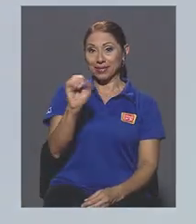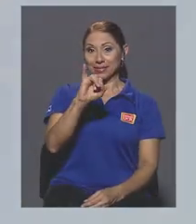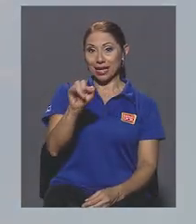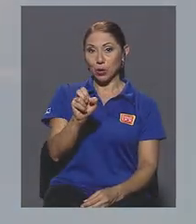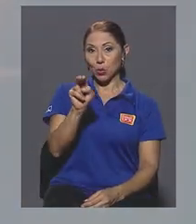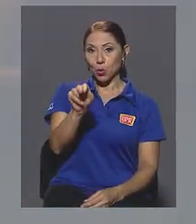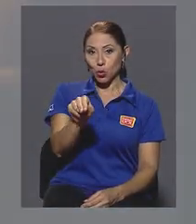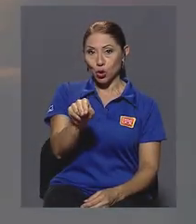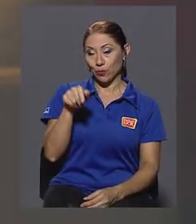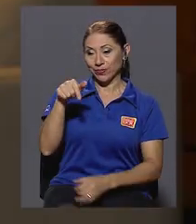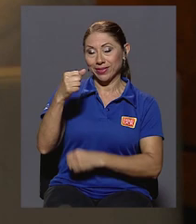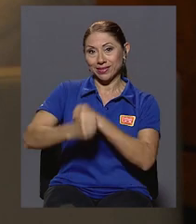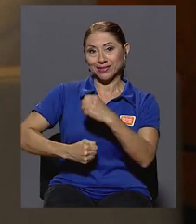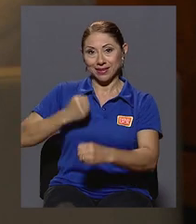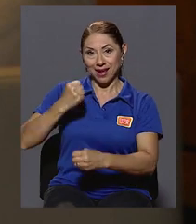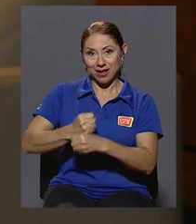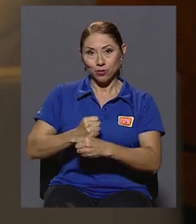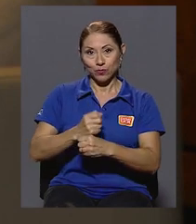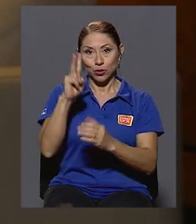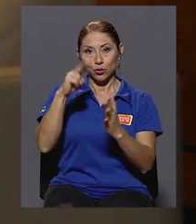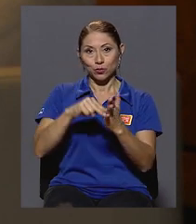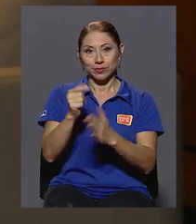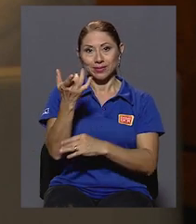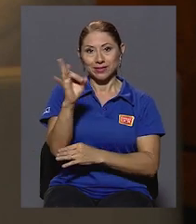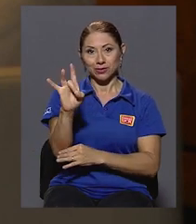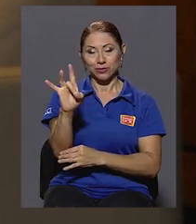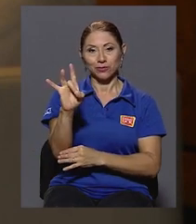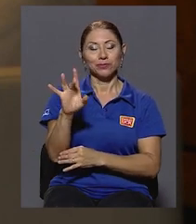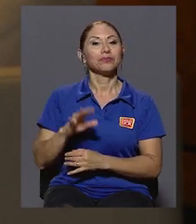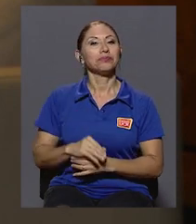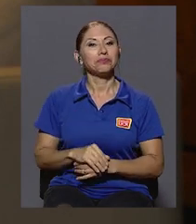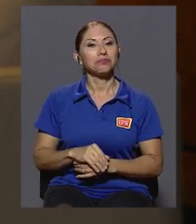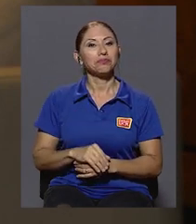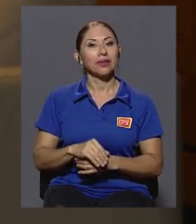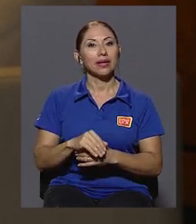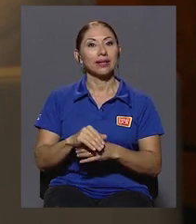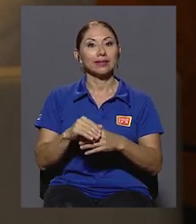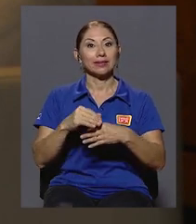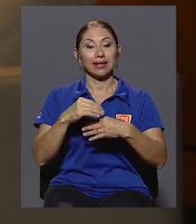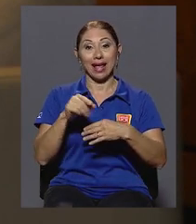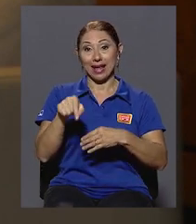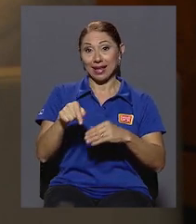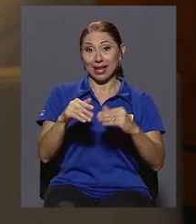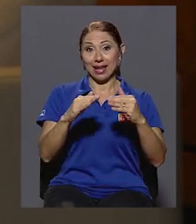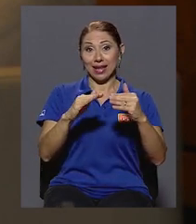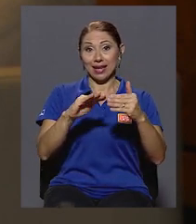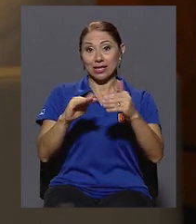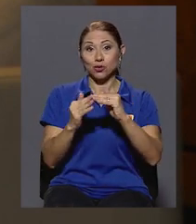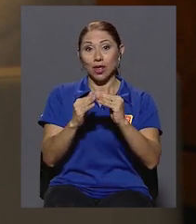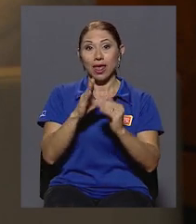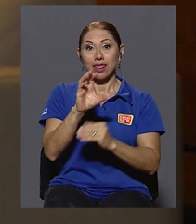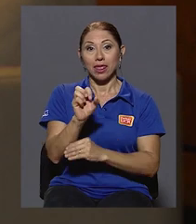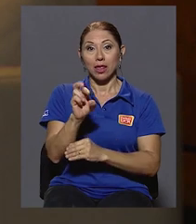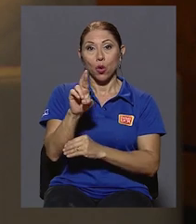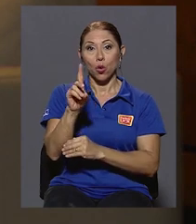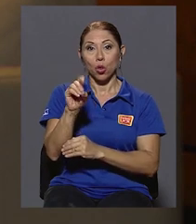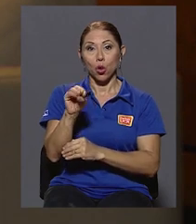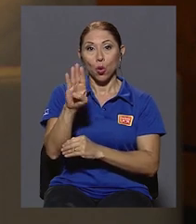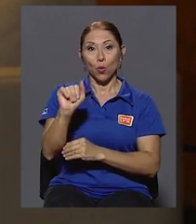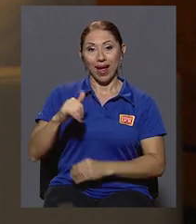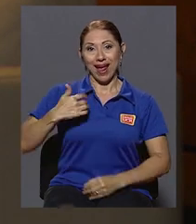el mes de junio de este año, 2018, se llevó a cabo en la ciudad de